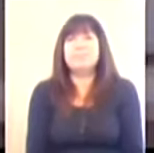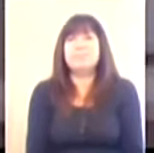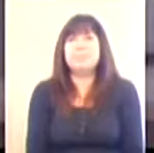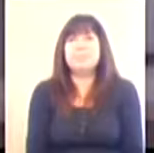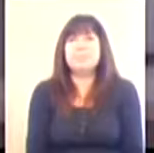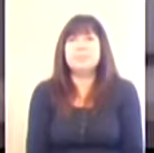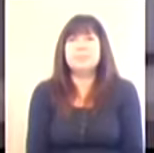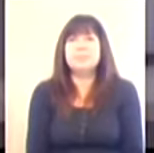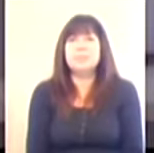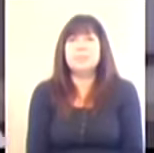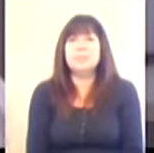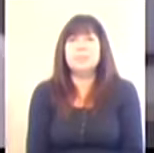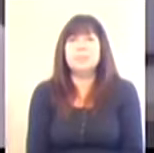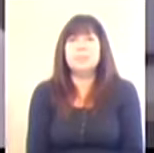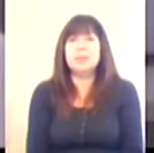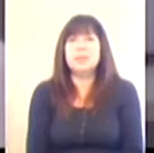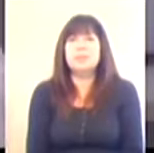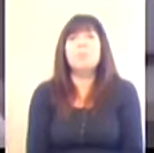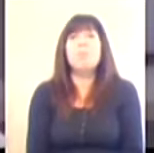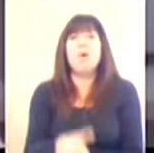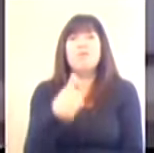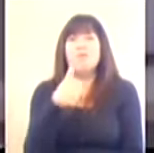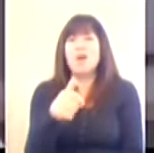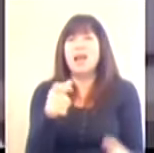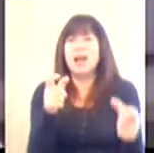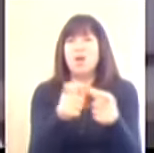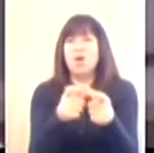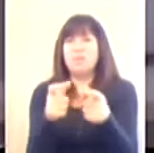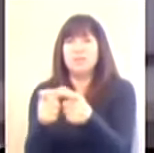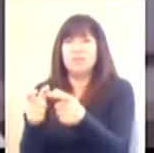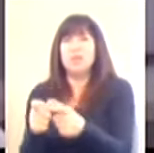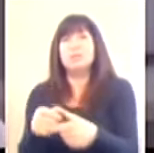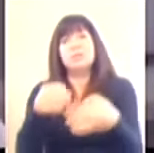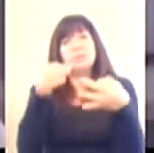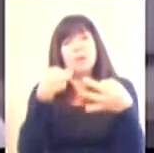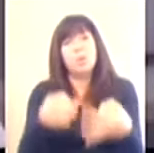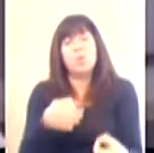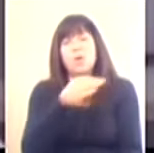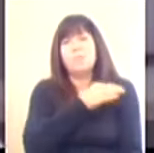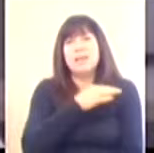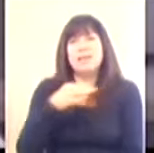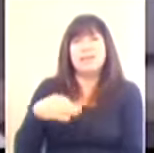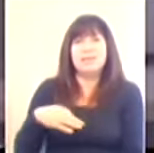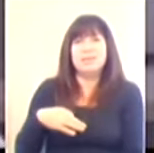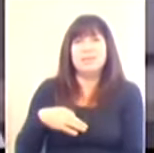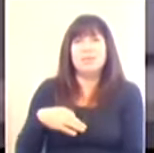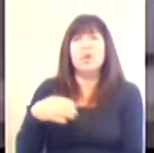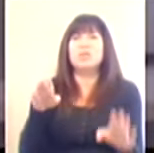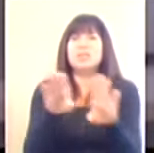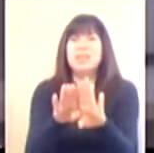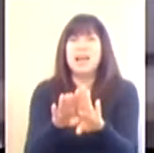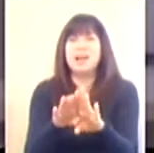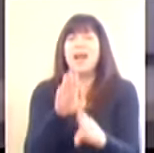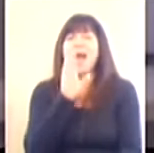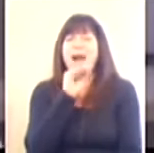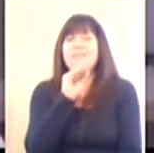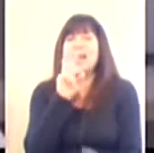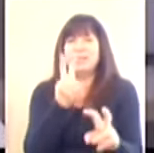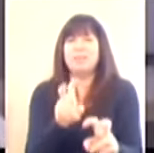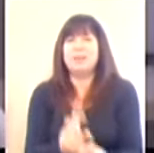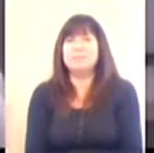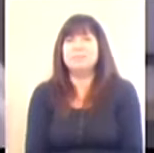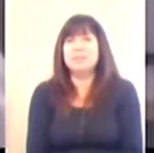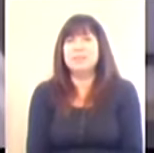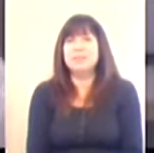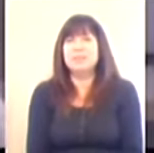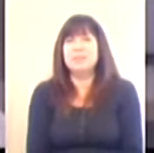Sí, eso es una muy buena comisión y estoy seguro que cuando el ministro Juan Carlos Llobet al final haga el cierre nos va a hablar de ese tema.